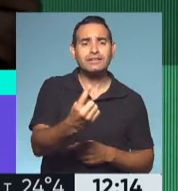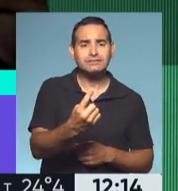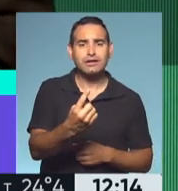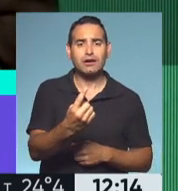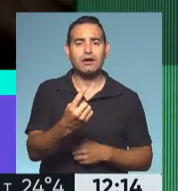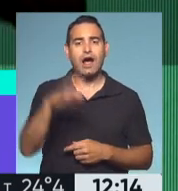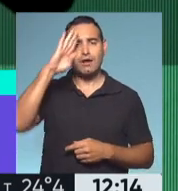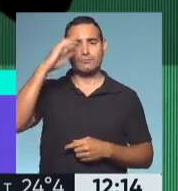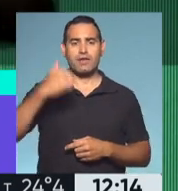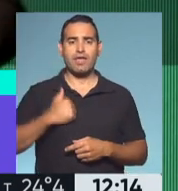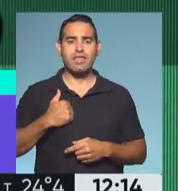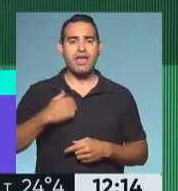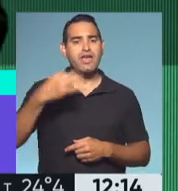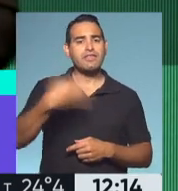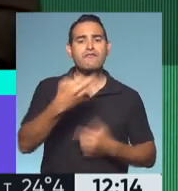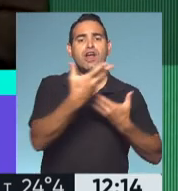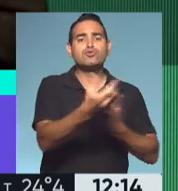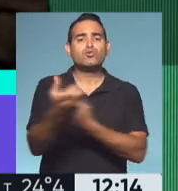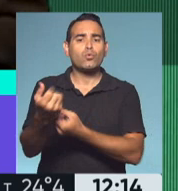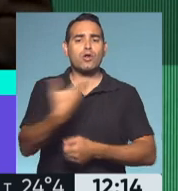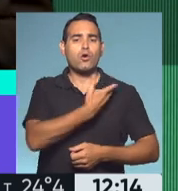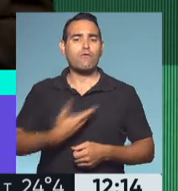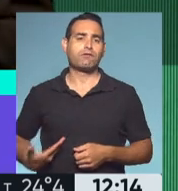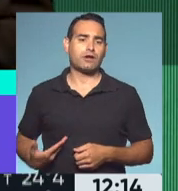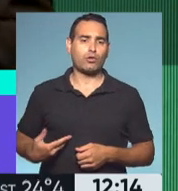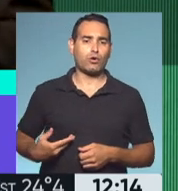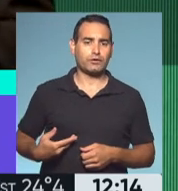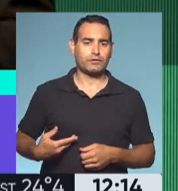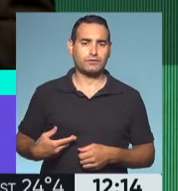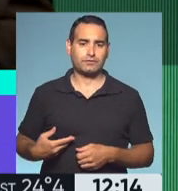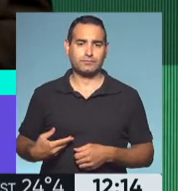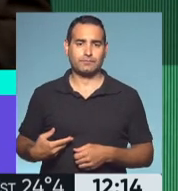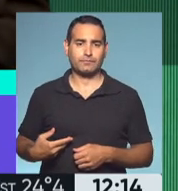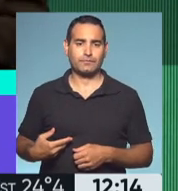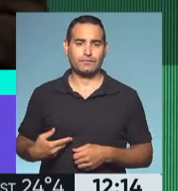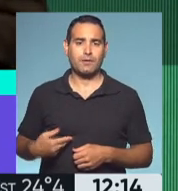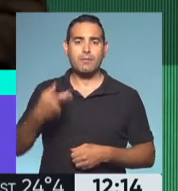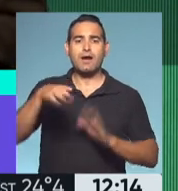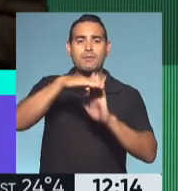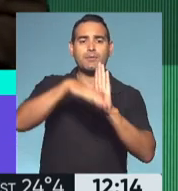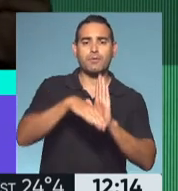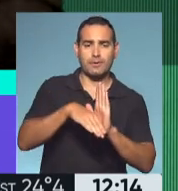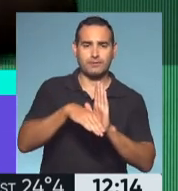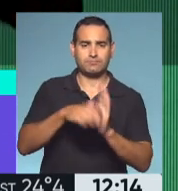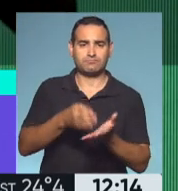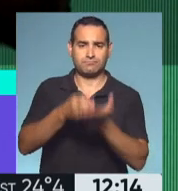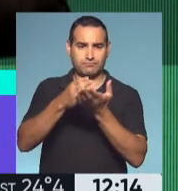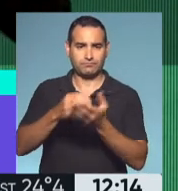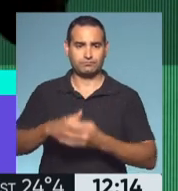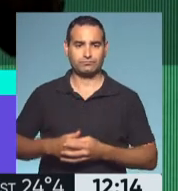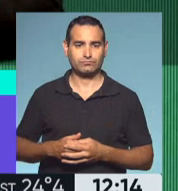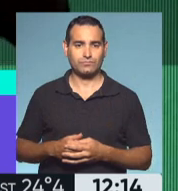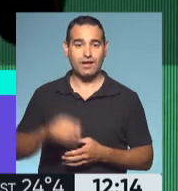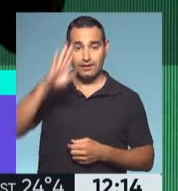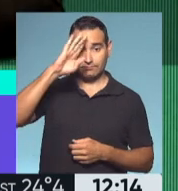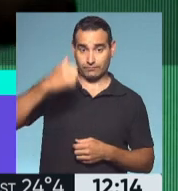que las Fuerzas Armadas deberían ayudar a algunos gobernadores. Nas suas medidas restritivas, o